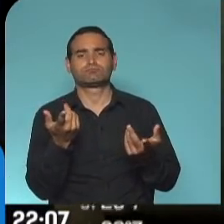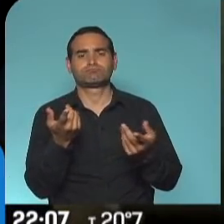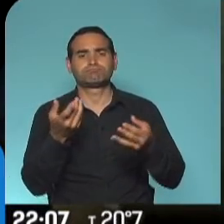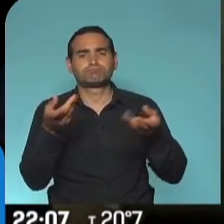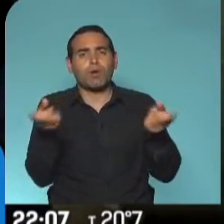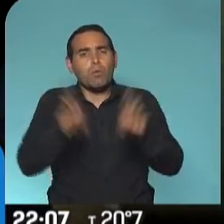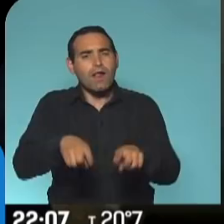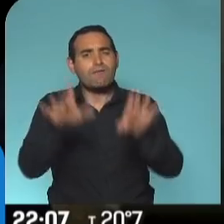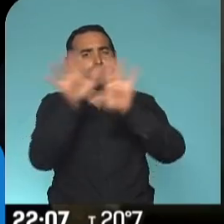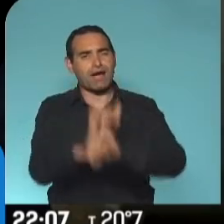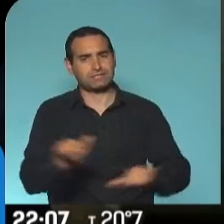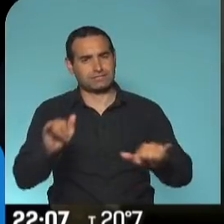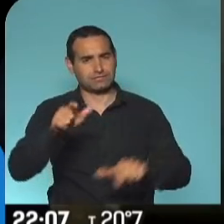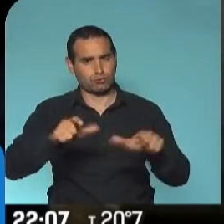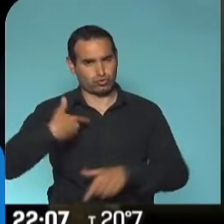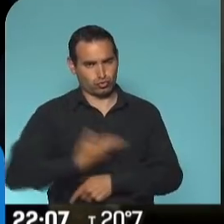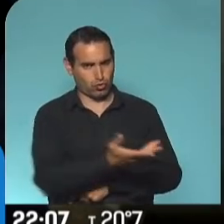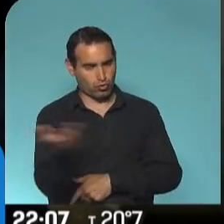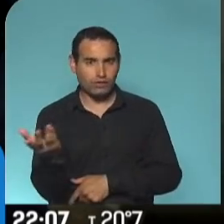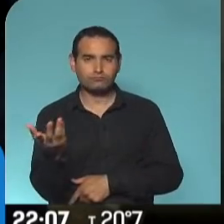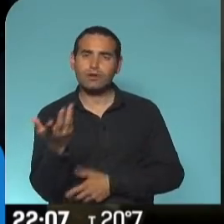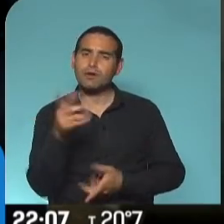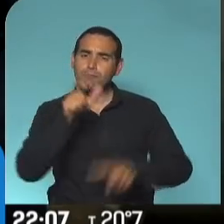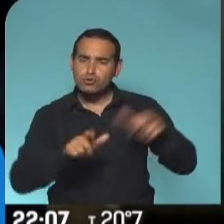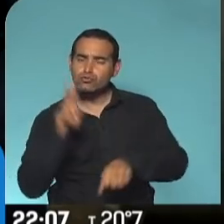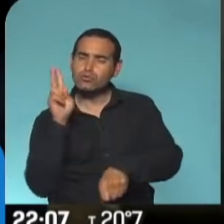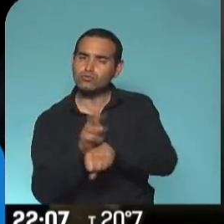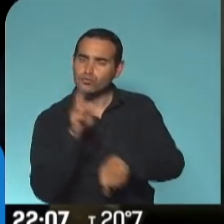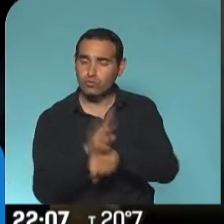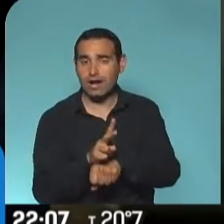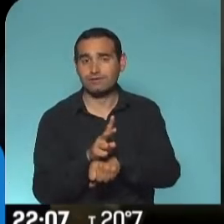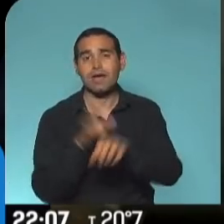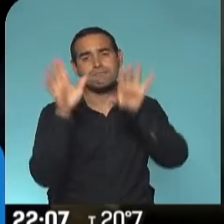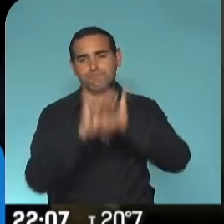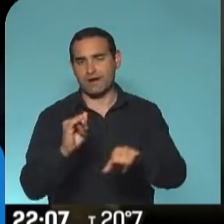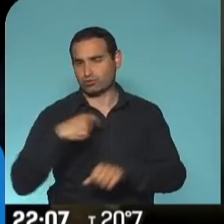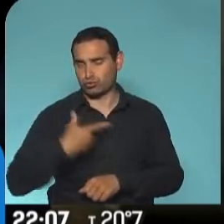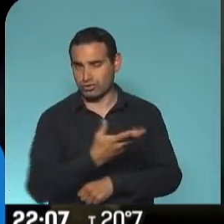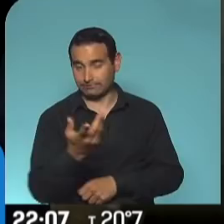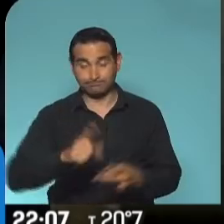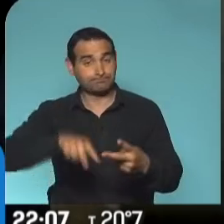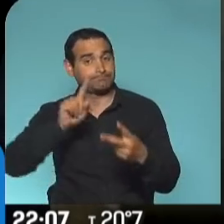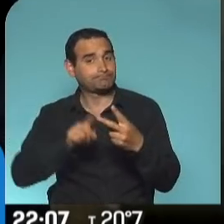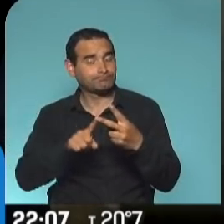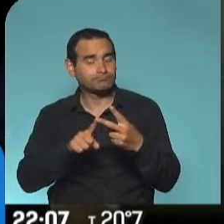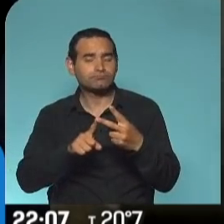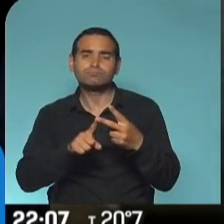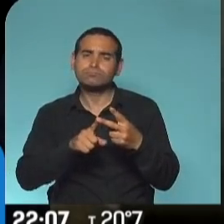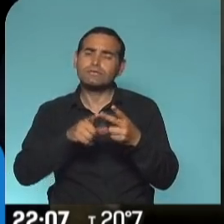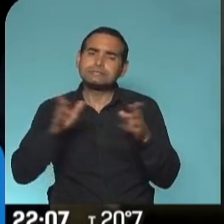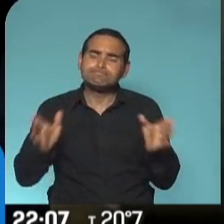plenamente el orden público, la seguridad ciudadana y la paz social. Segundo,